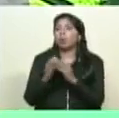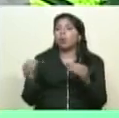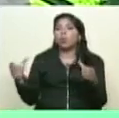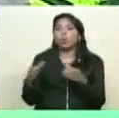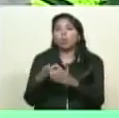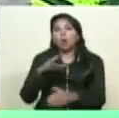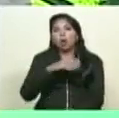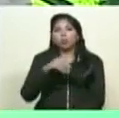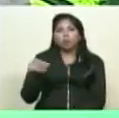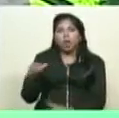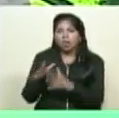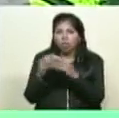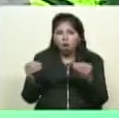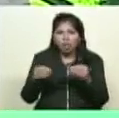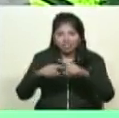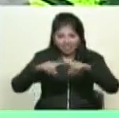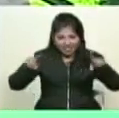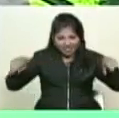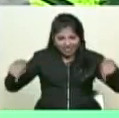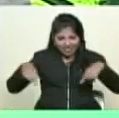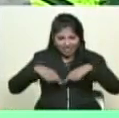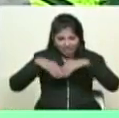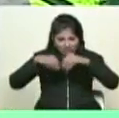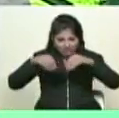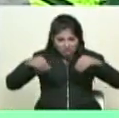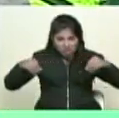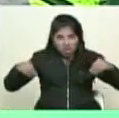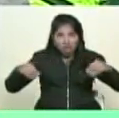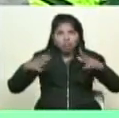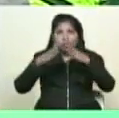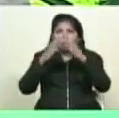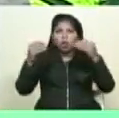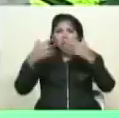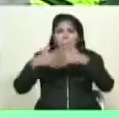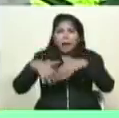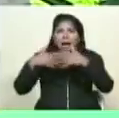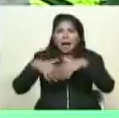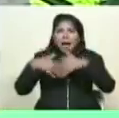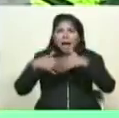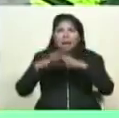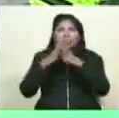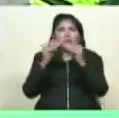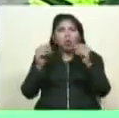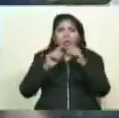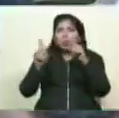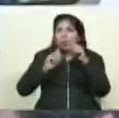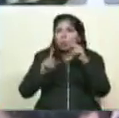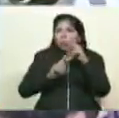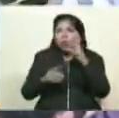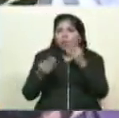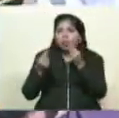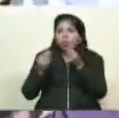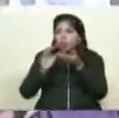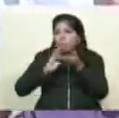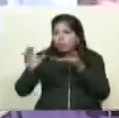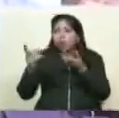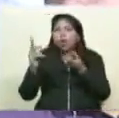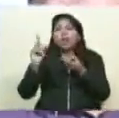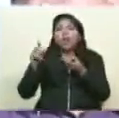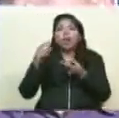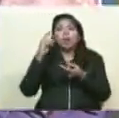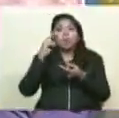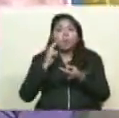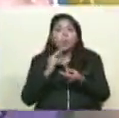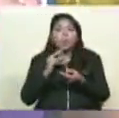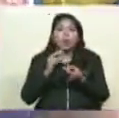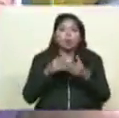todas las tierras, todas las hectáreas, toda la maquinaria y todos los recursos en bolívares y en dólares para el plan